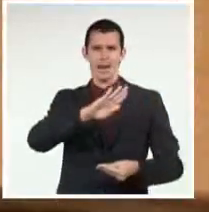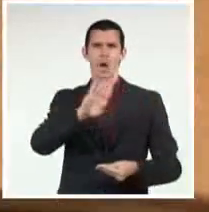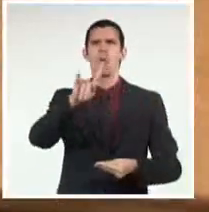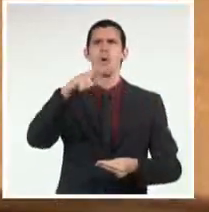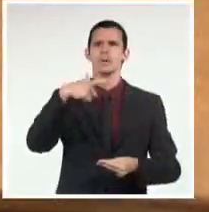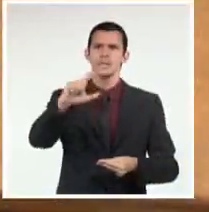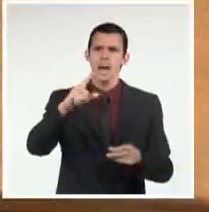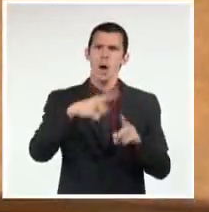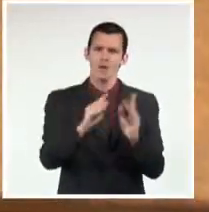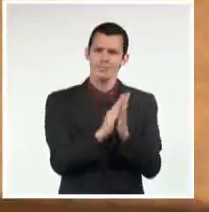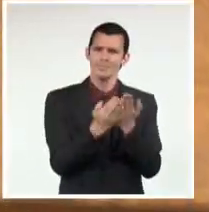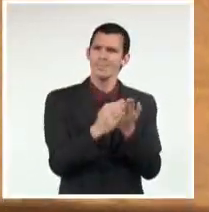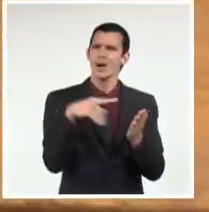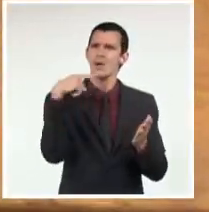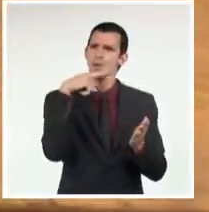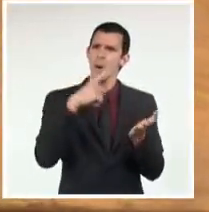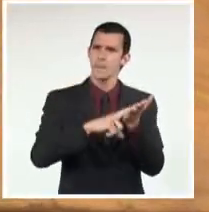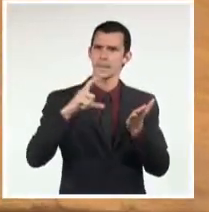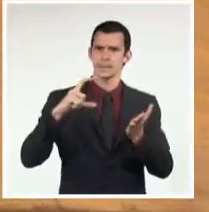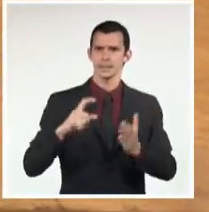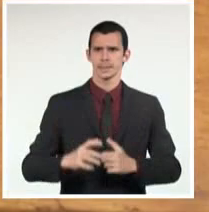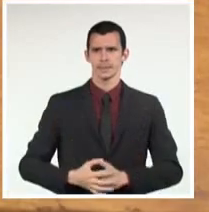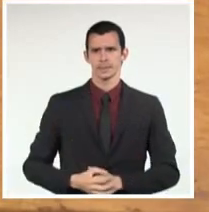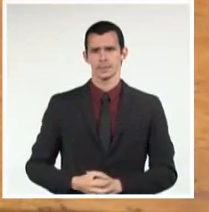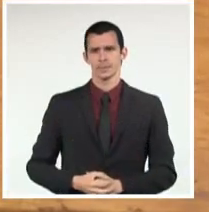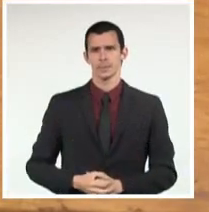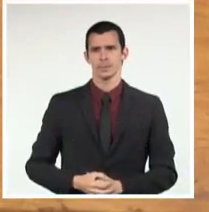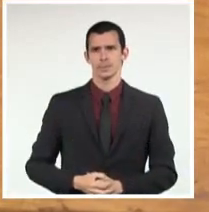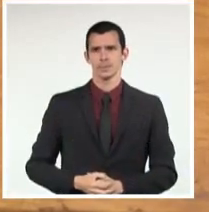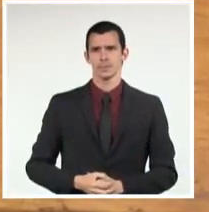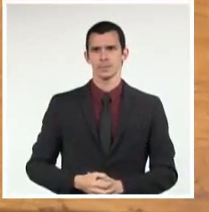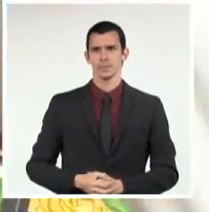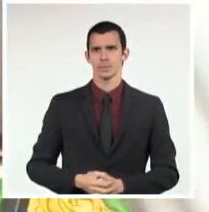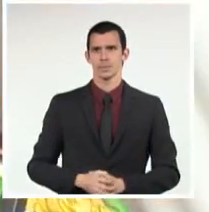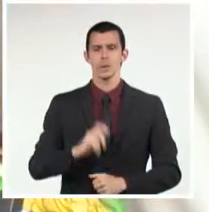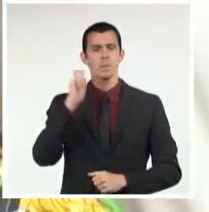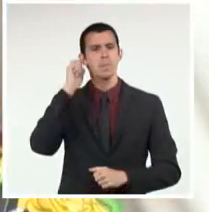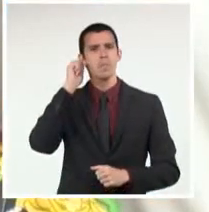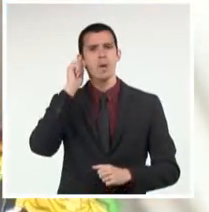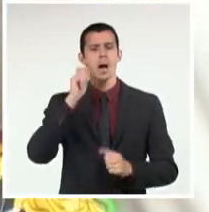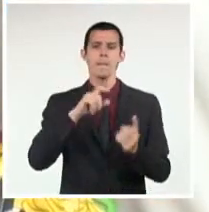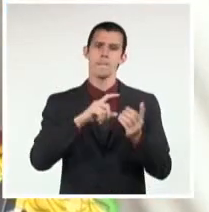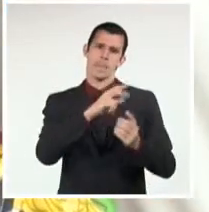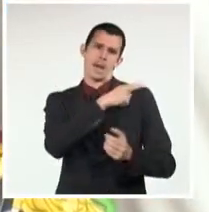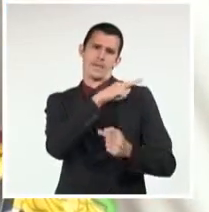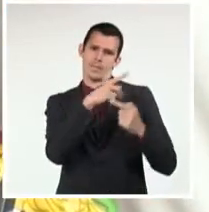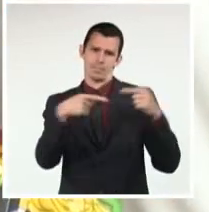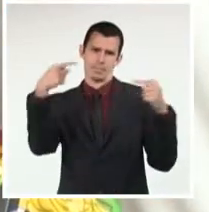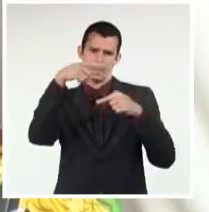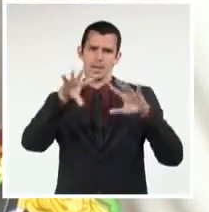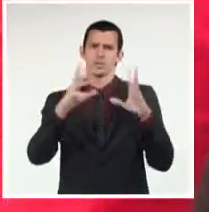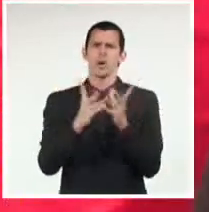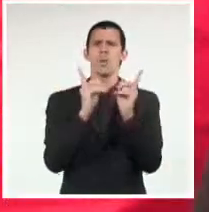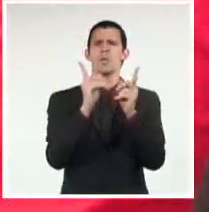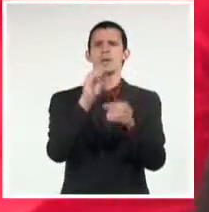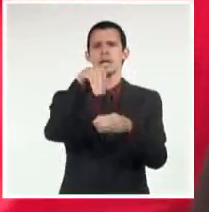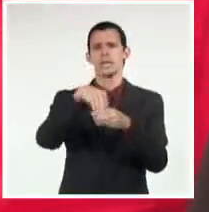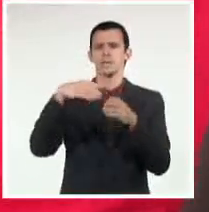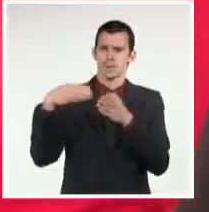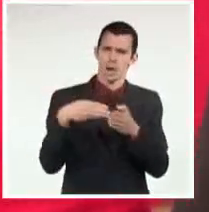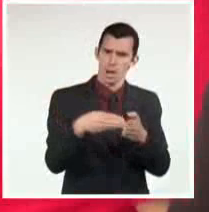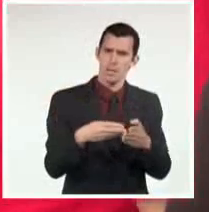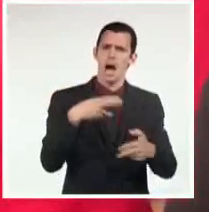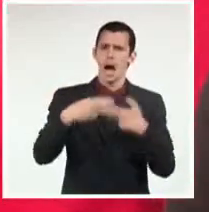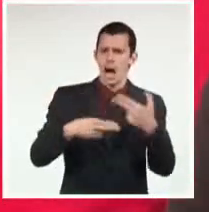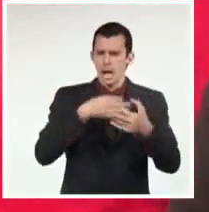Comunista. Yanexis Rodríguez, máxima dirigente política de la capital granmense, en las palabras centrales de la conmemoración,